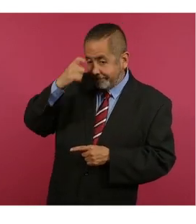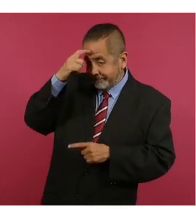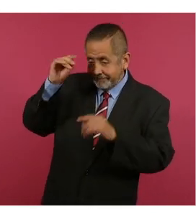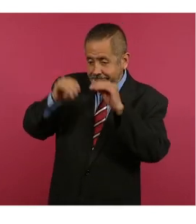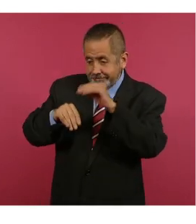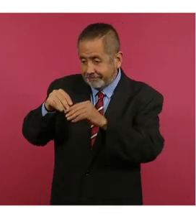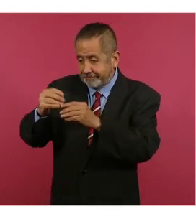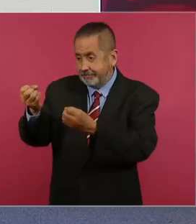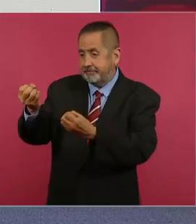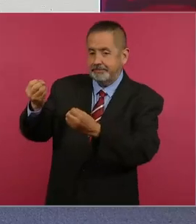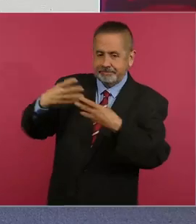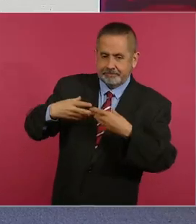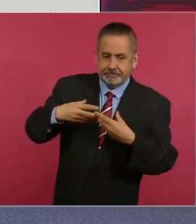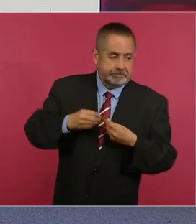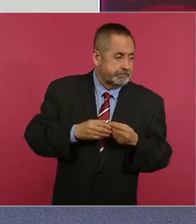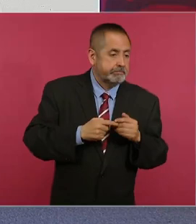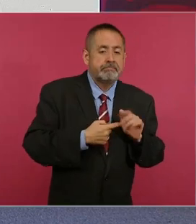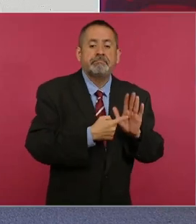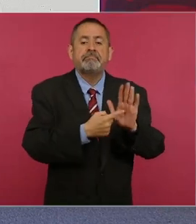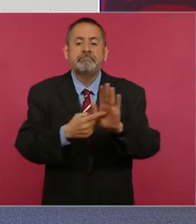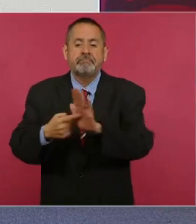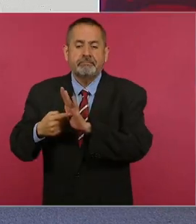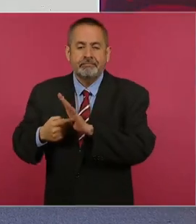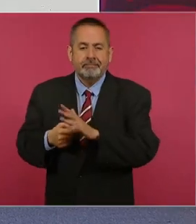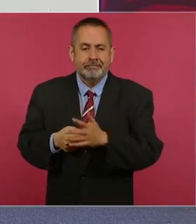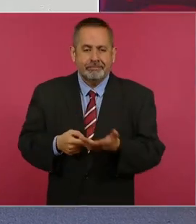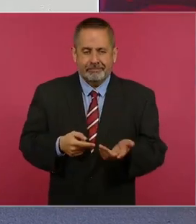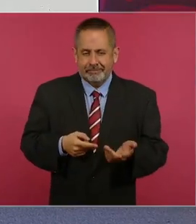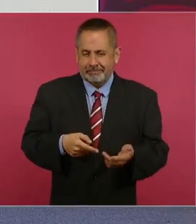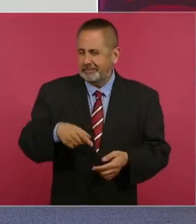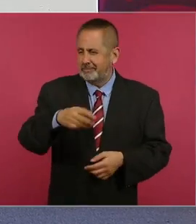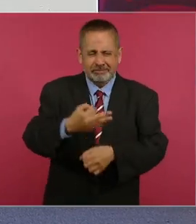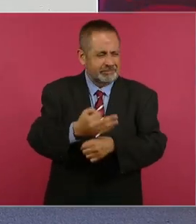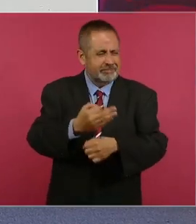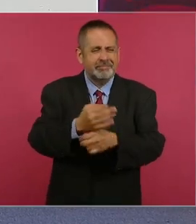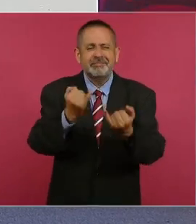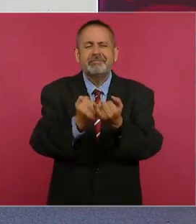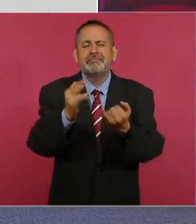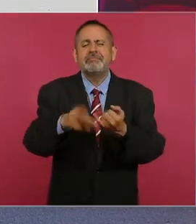Es como ahora que hay una internacional de